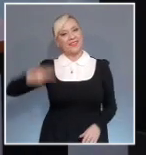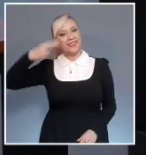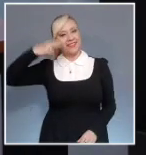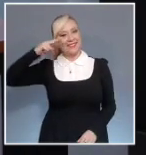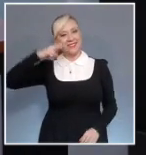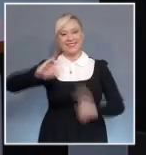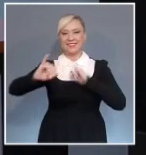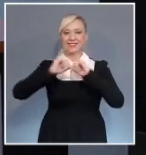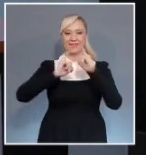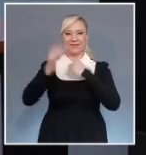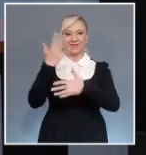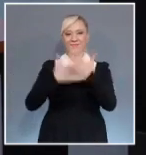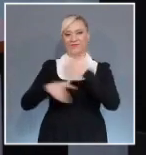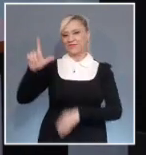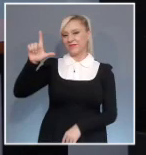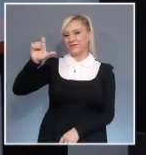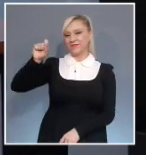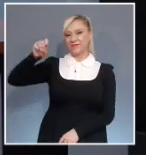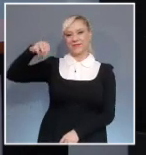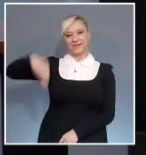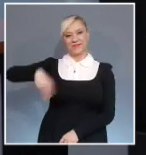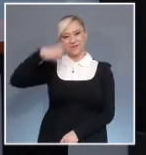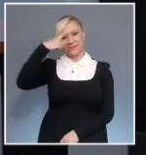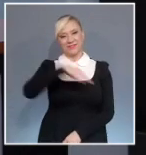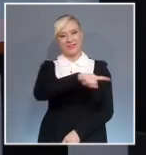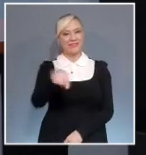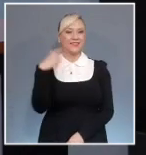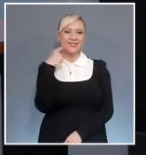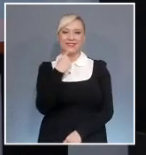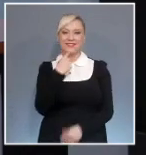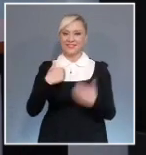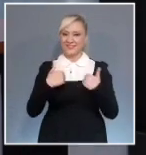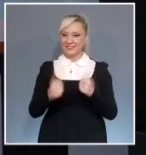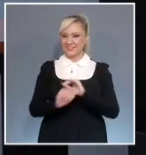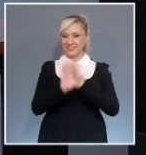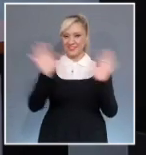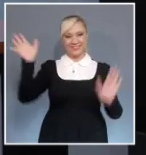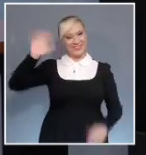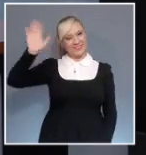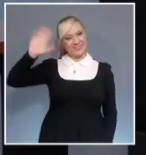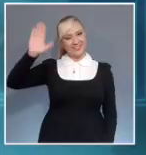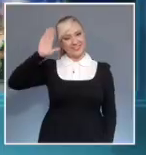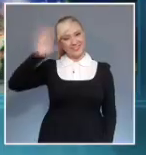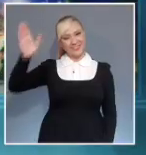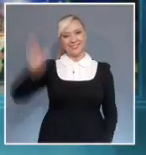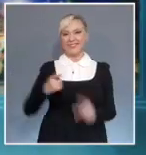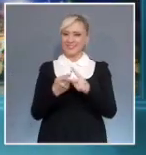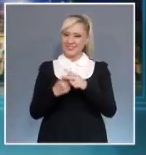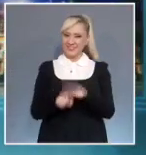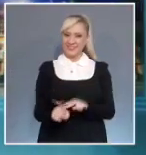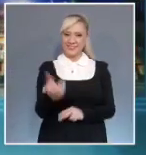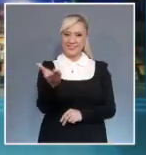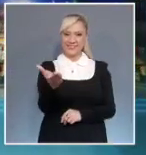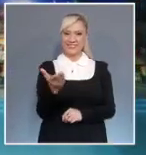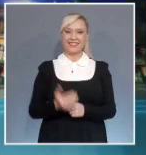interpretación de lengua de señas mexicana. Hola Nidia, así comenzamos.